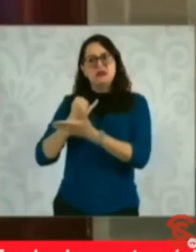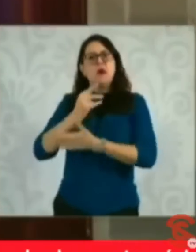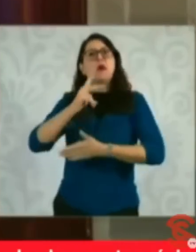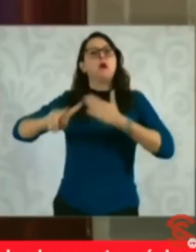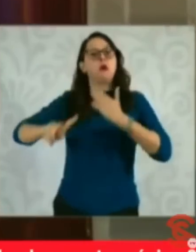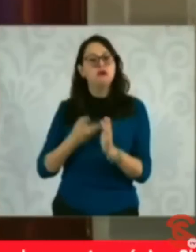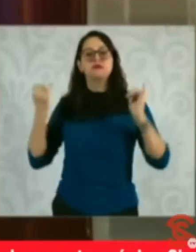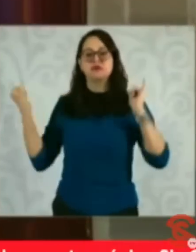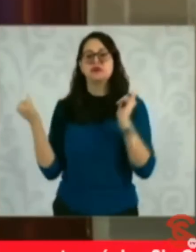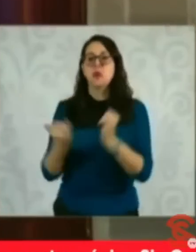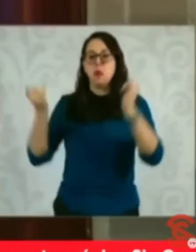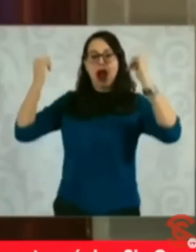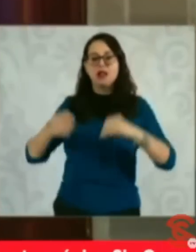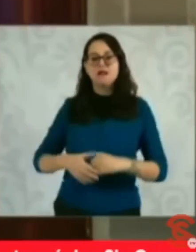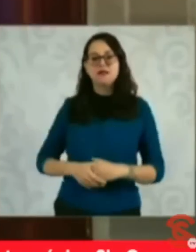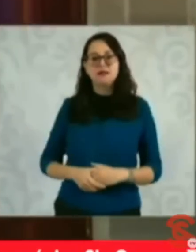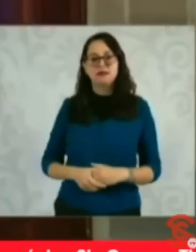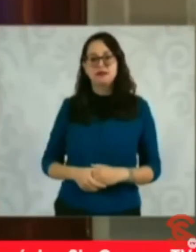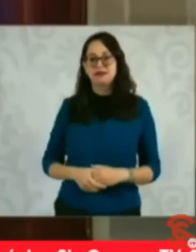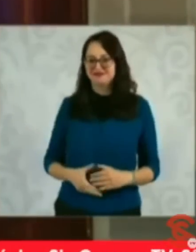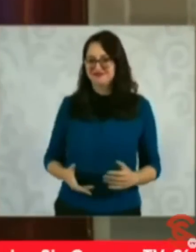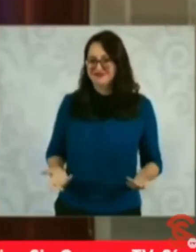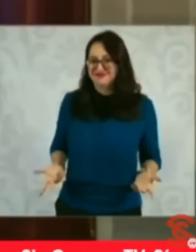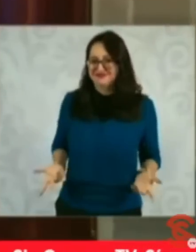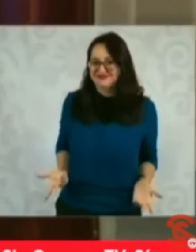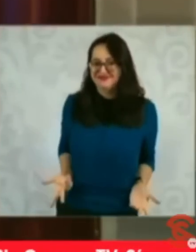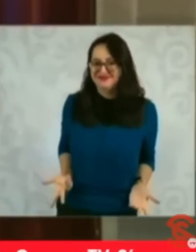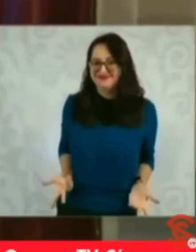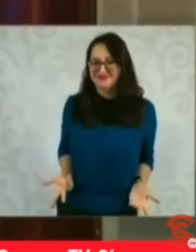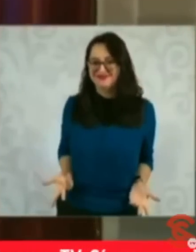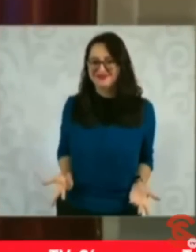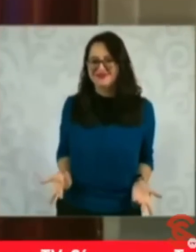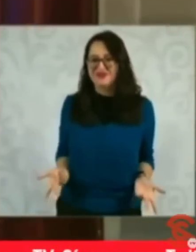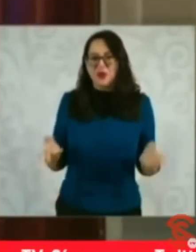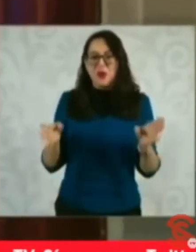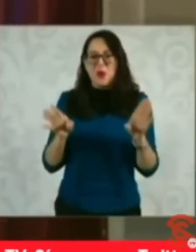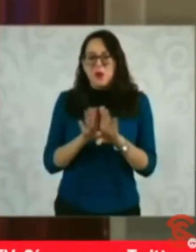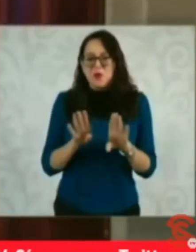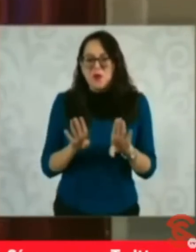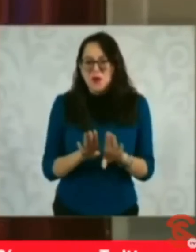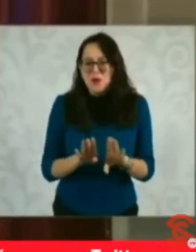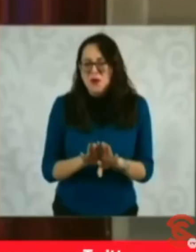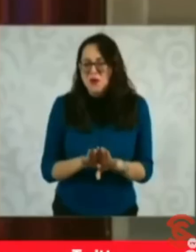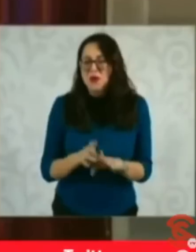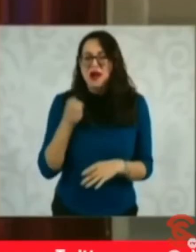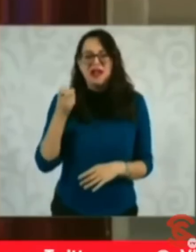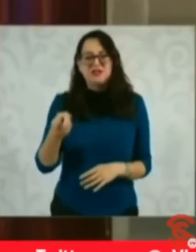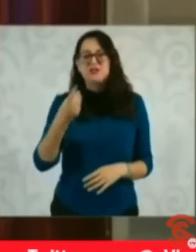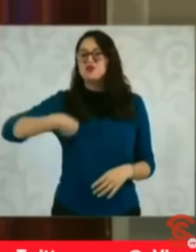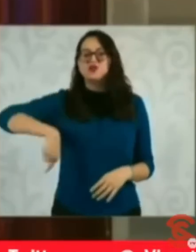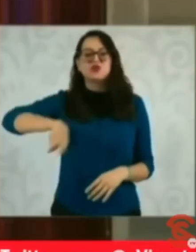Es que el pueblo de México no se nos puede olvidar lo que ocurrió en ese sexenio.